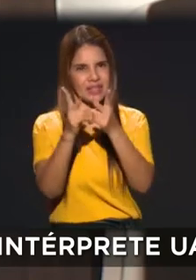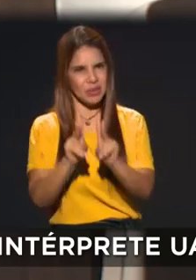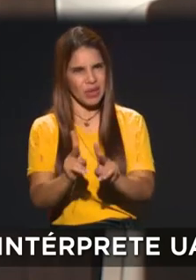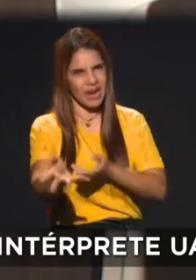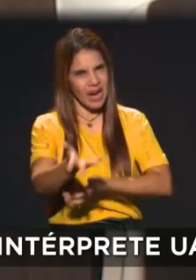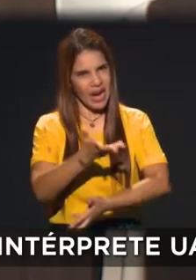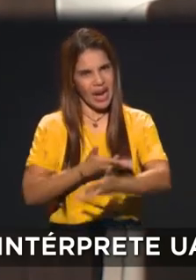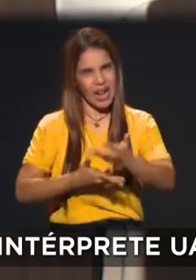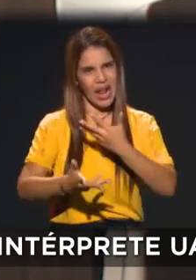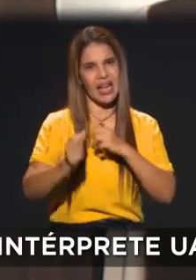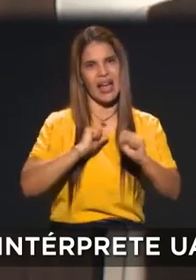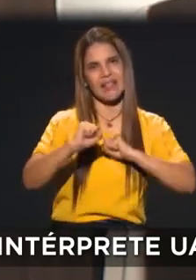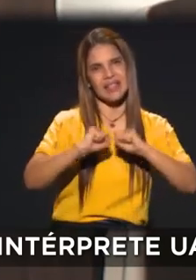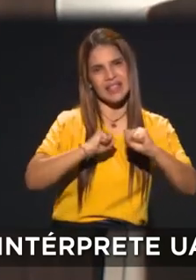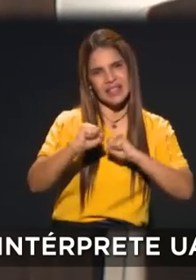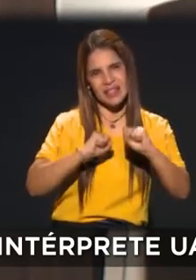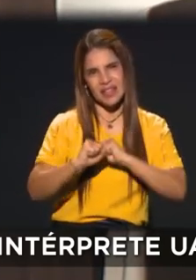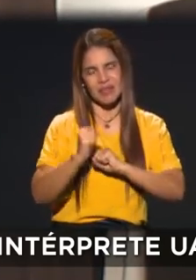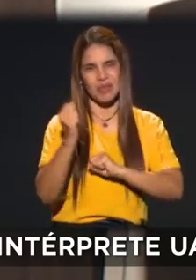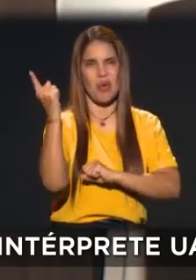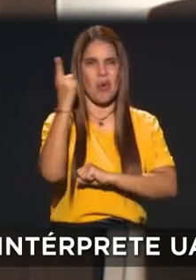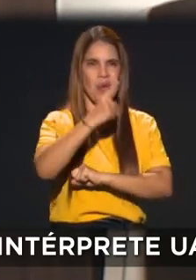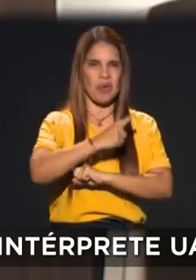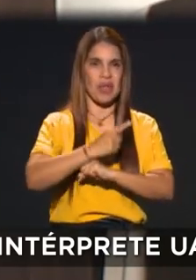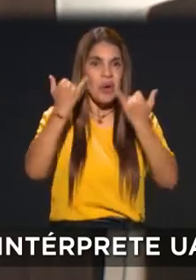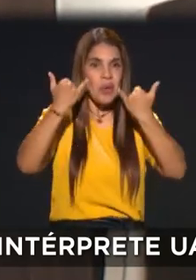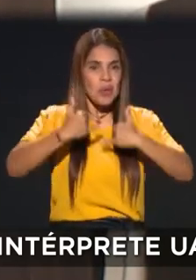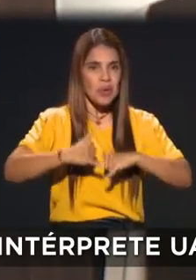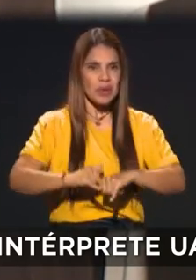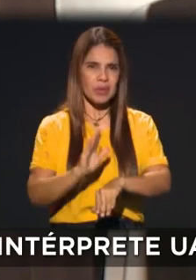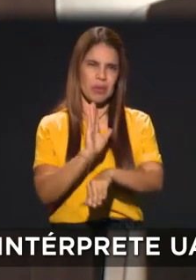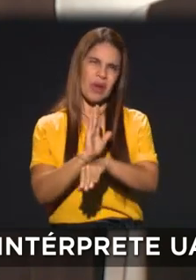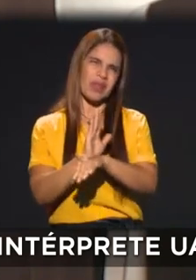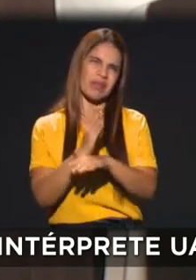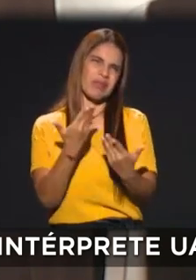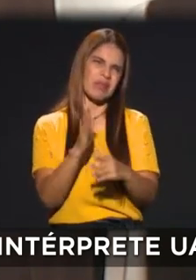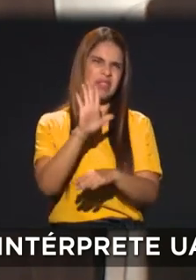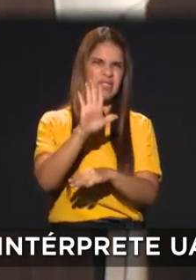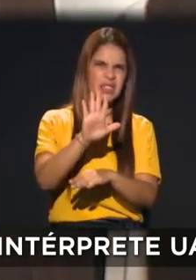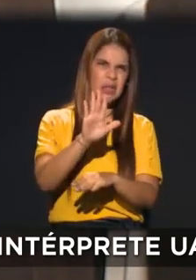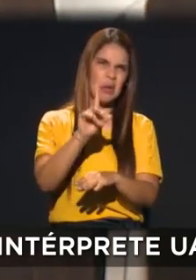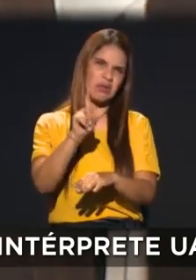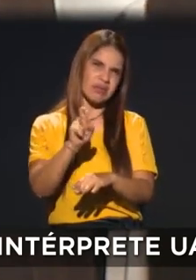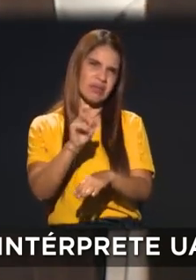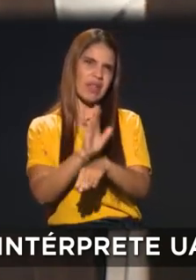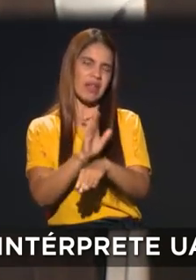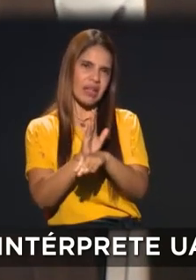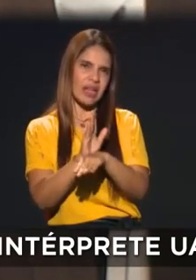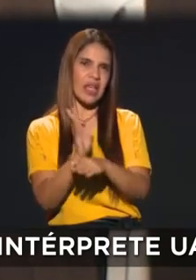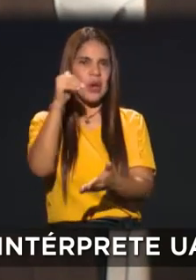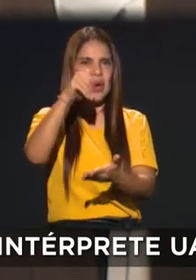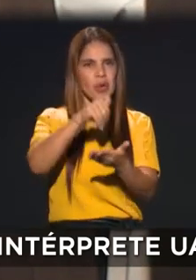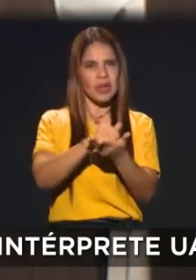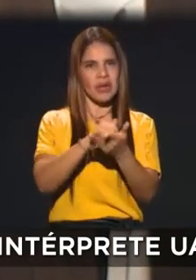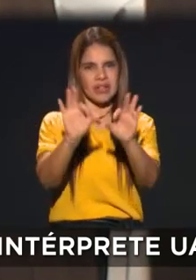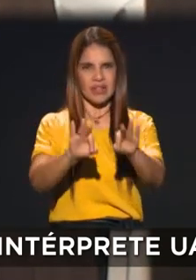esas tareas que tienen en su trabajo. Y al final de la tarde, quizá a las 5 o cuando estén cerrando la jornada, volver a decirle a